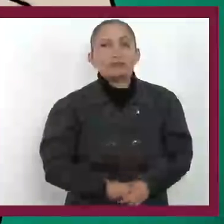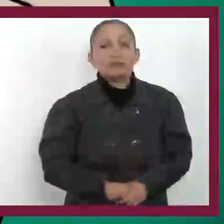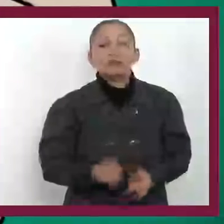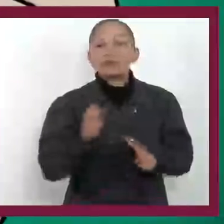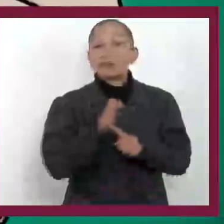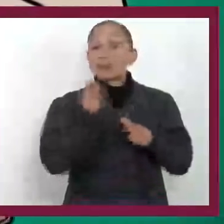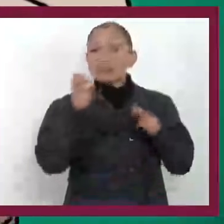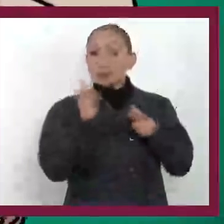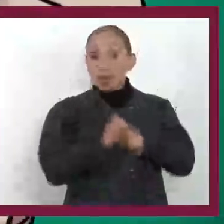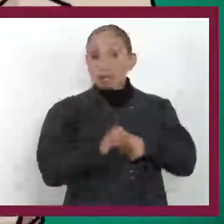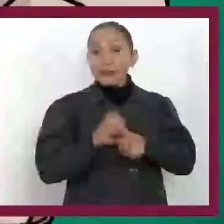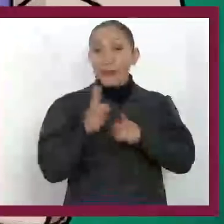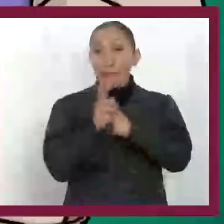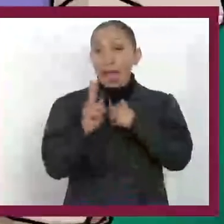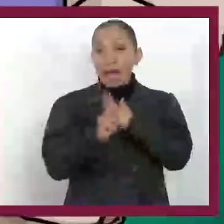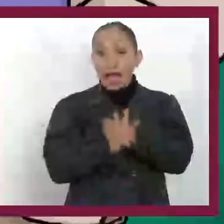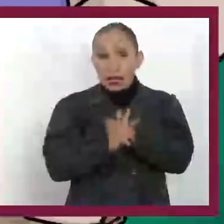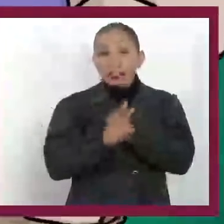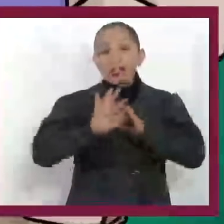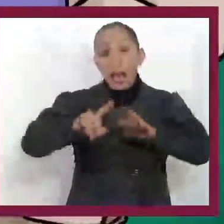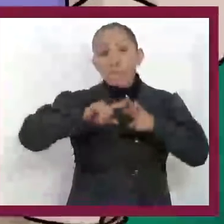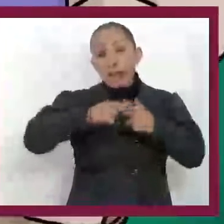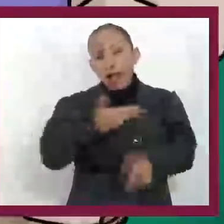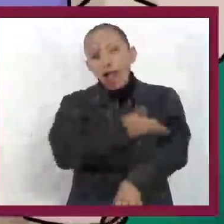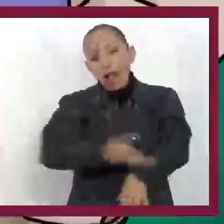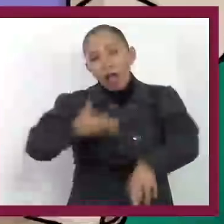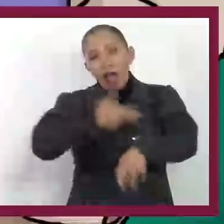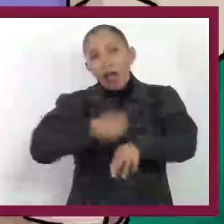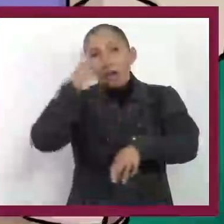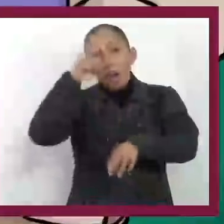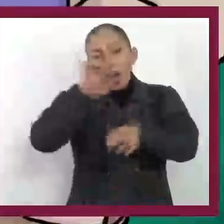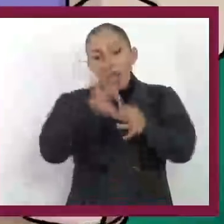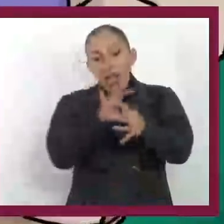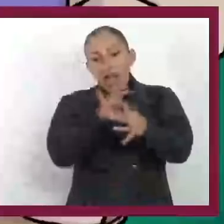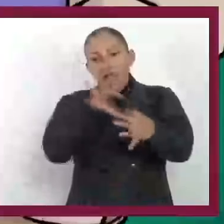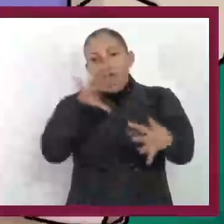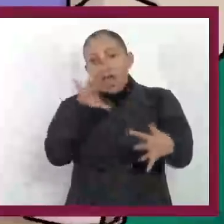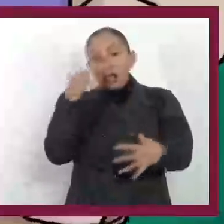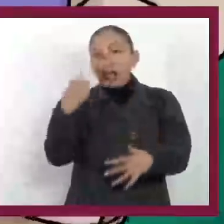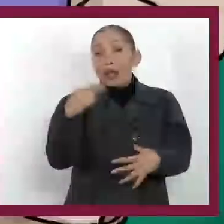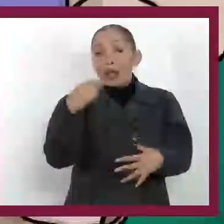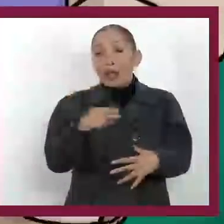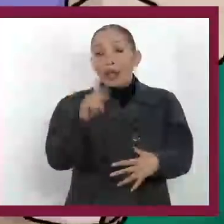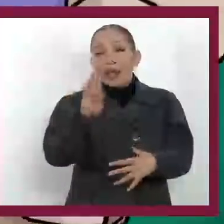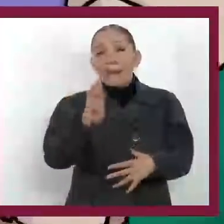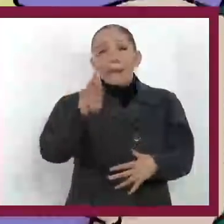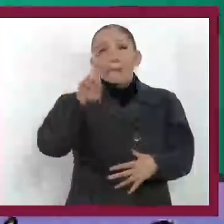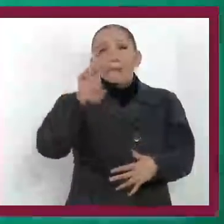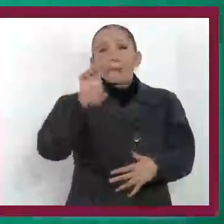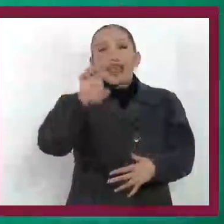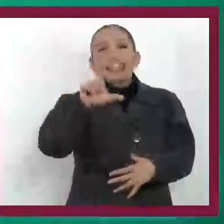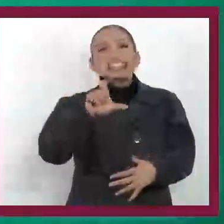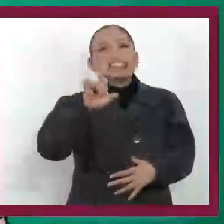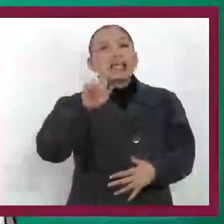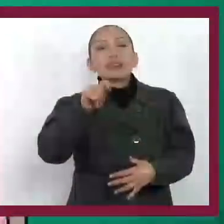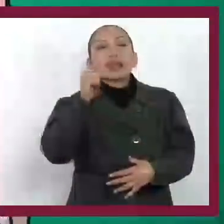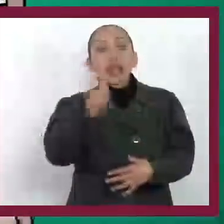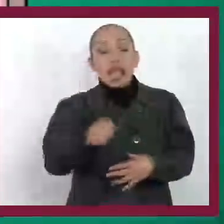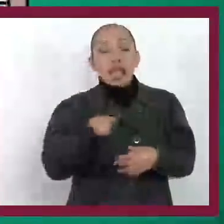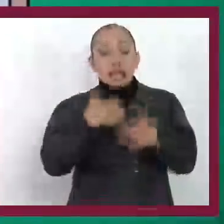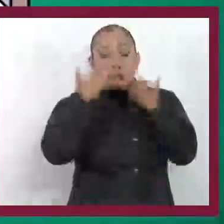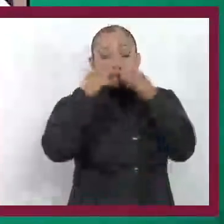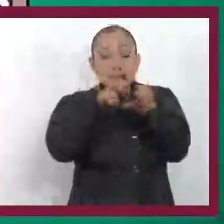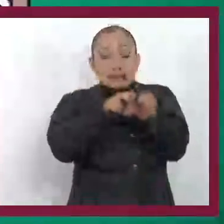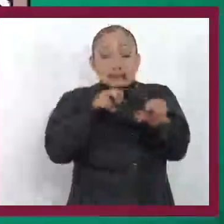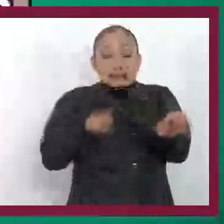Desde entonces, el país ha iniciado un proceso para separarse, llamado Brexit, que significa la